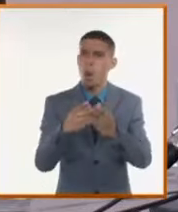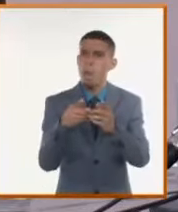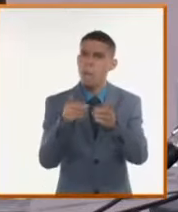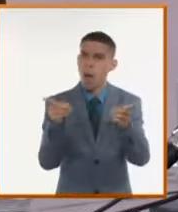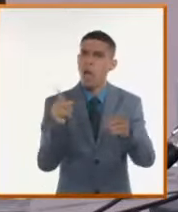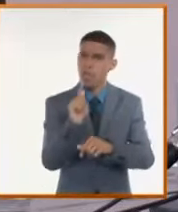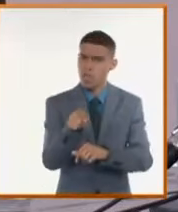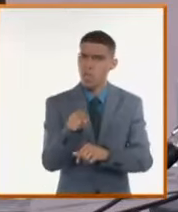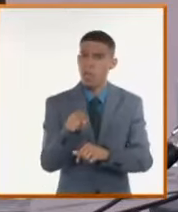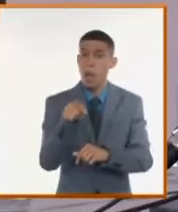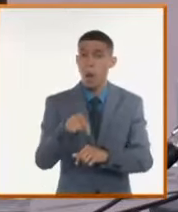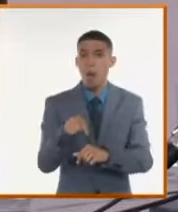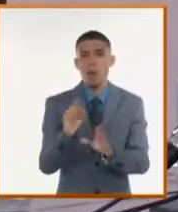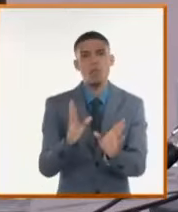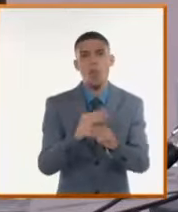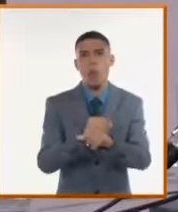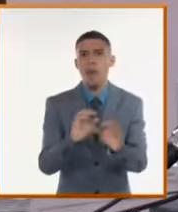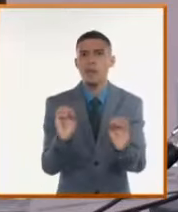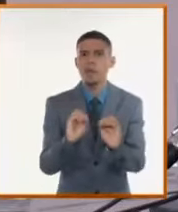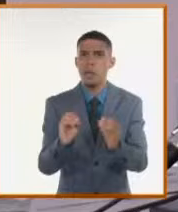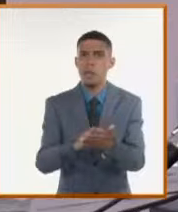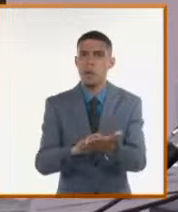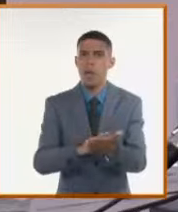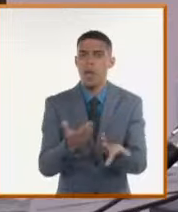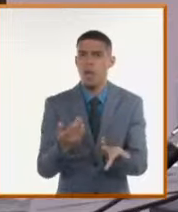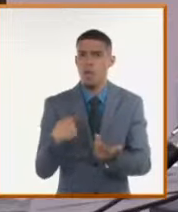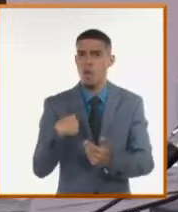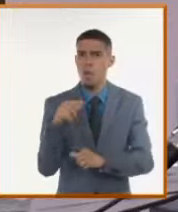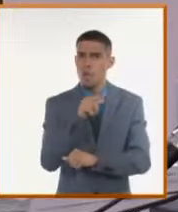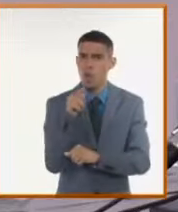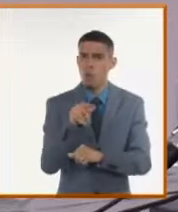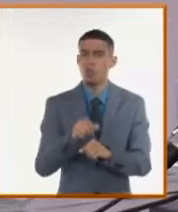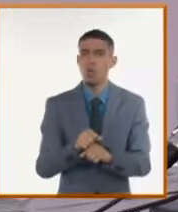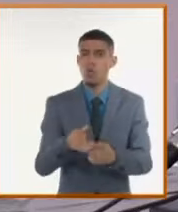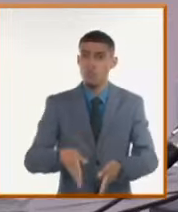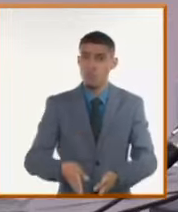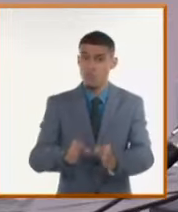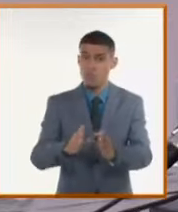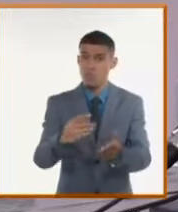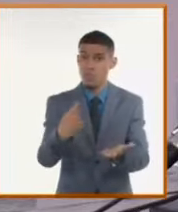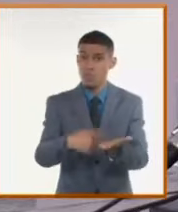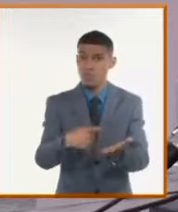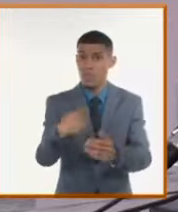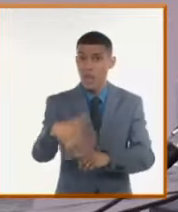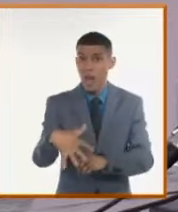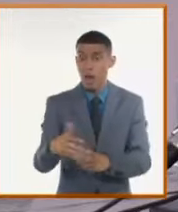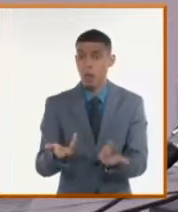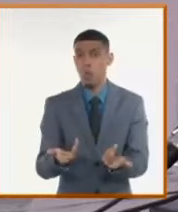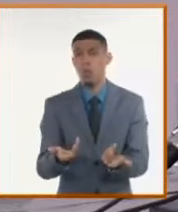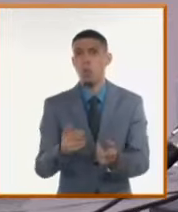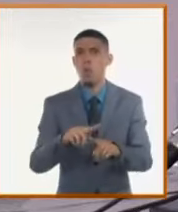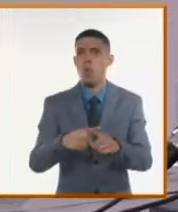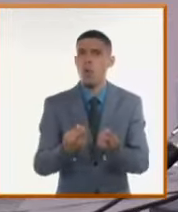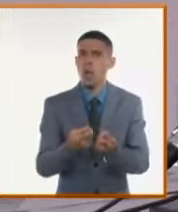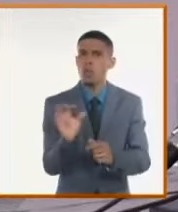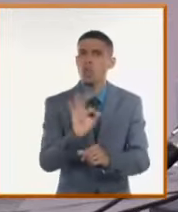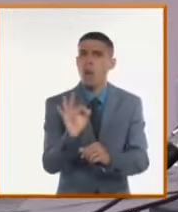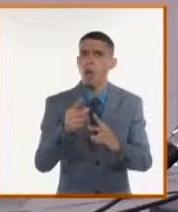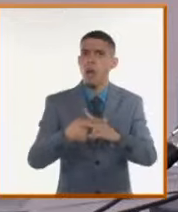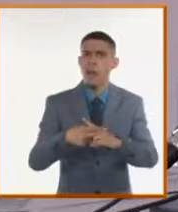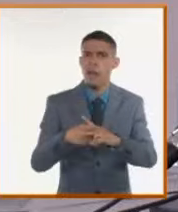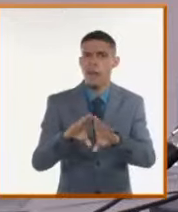actualmente no existen me pregunto si las traviesas eran tan caras a donde fueron a parar todas las que formaban la infraestructura